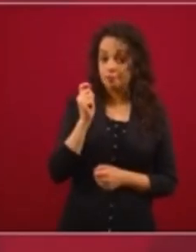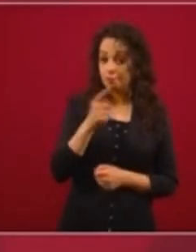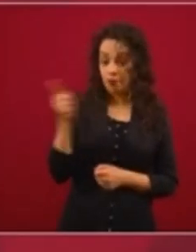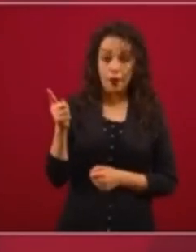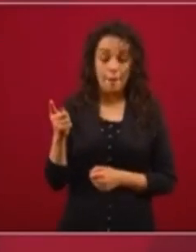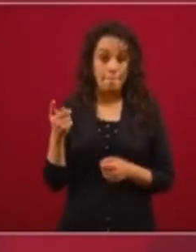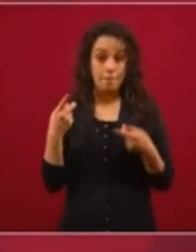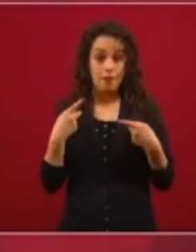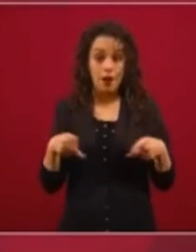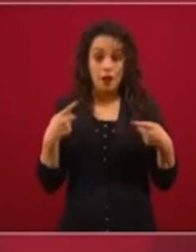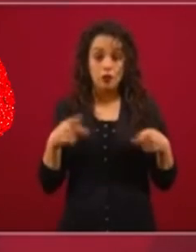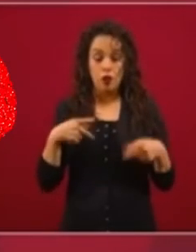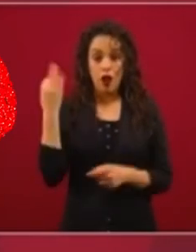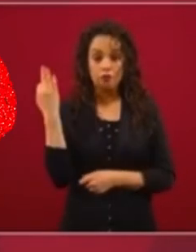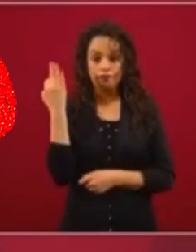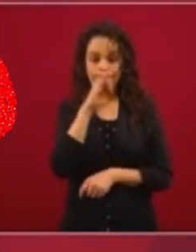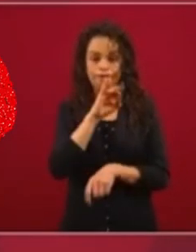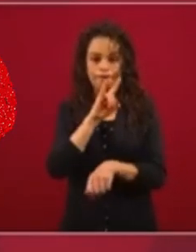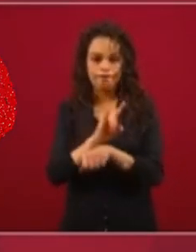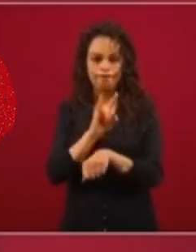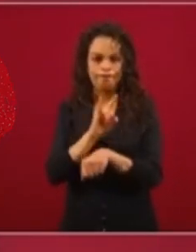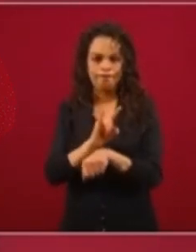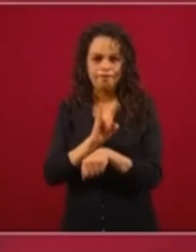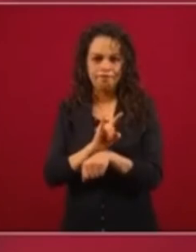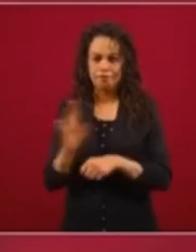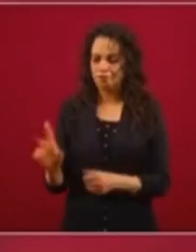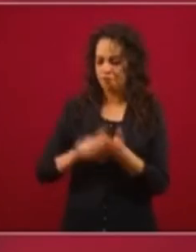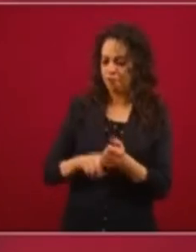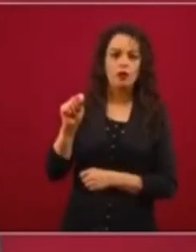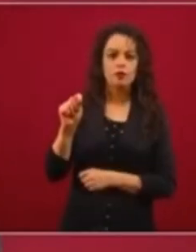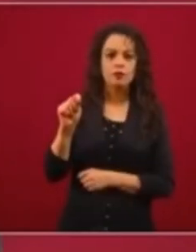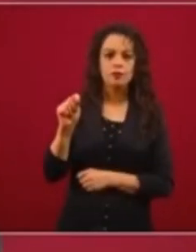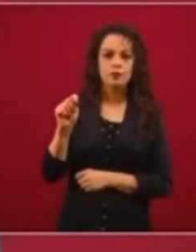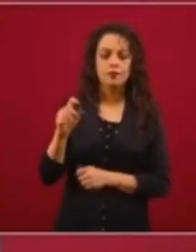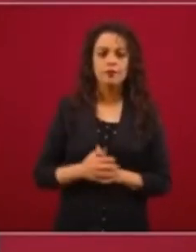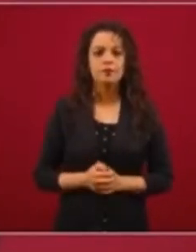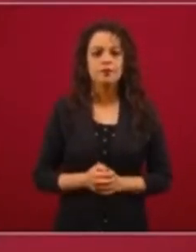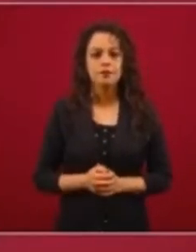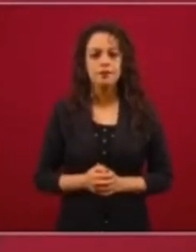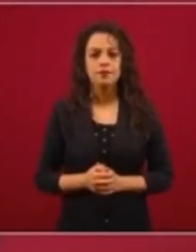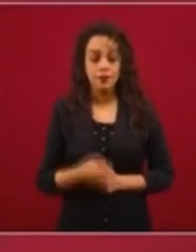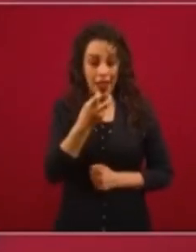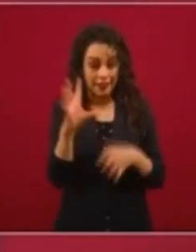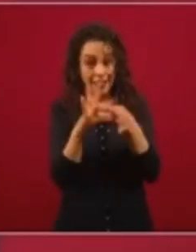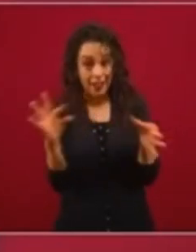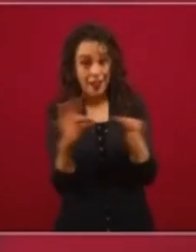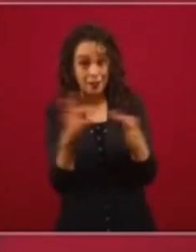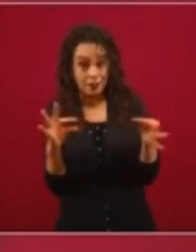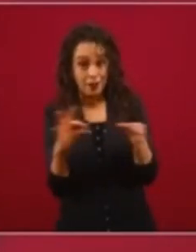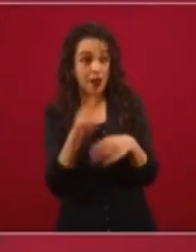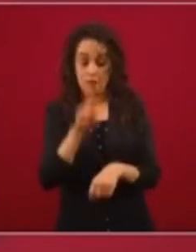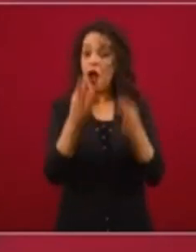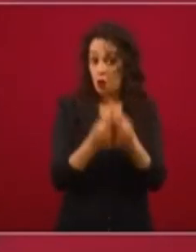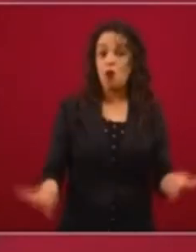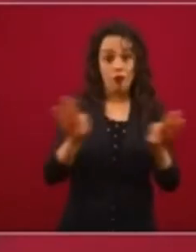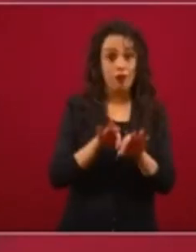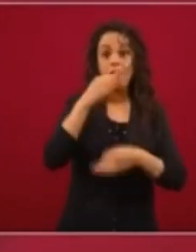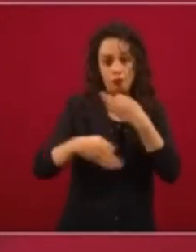personas ficticias, robots, independientemente de que nos expliquen eso, que es muy importante, pues, para